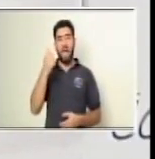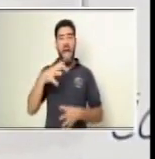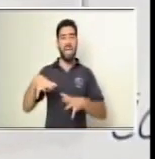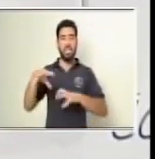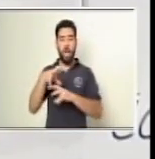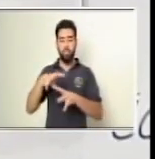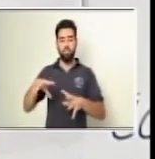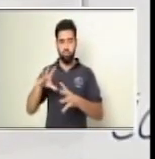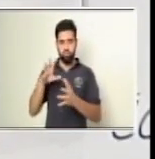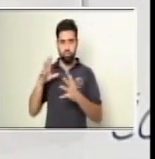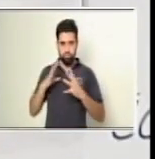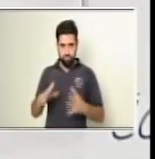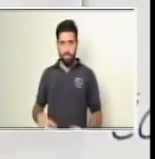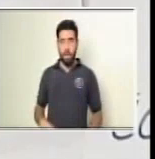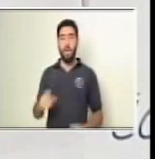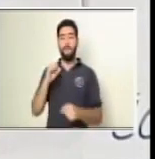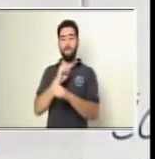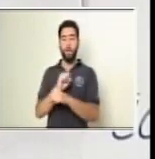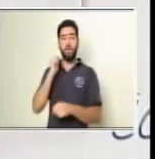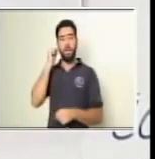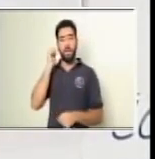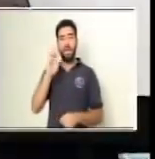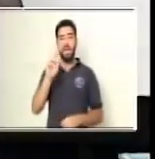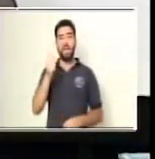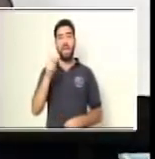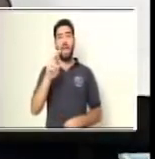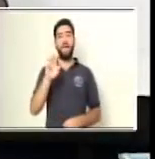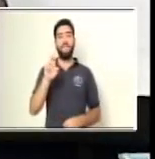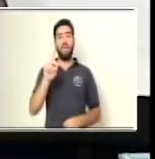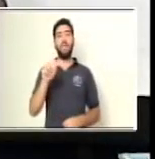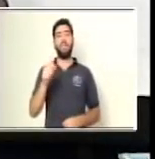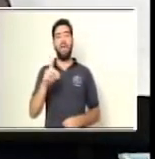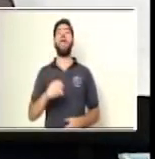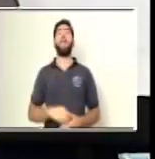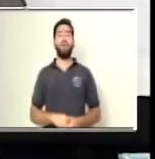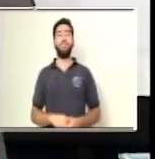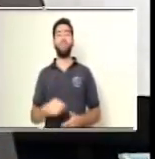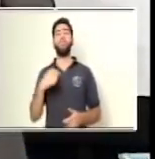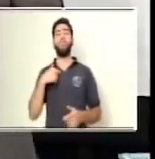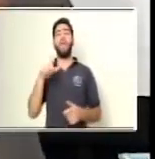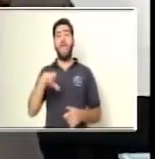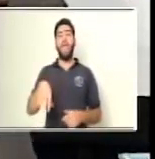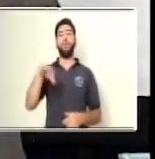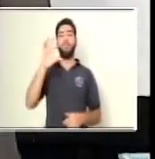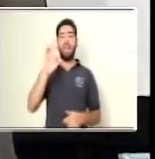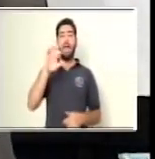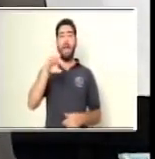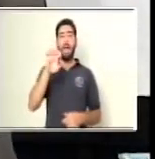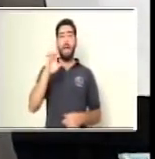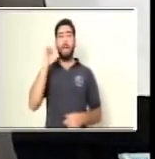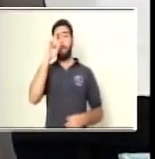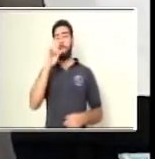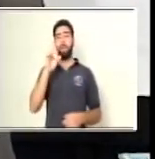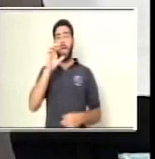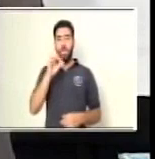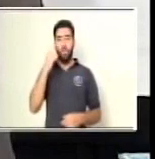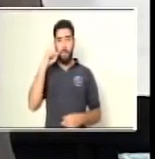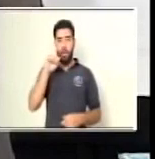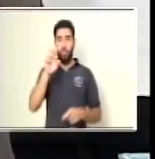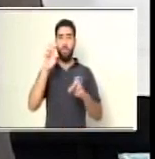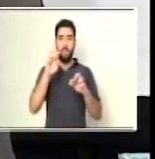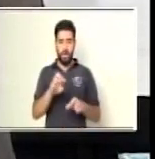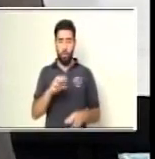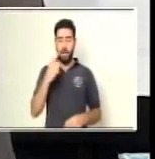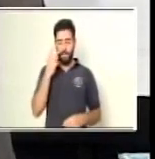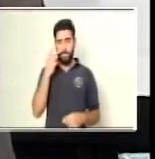Entonces, encontremos el peso de una persona. Hagamos este ejercicio mental.